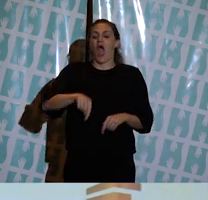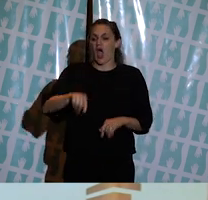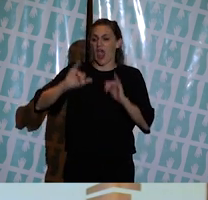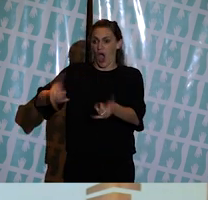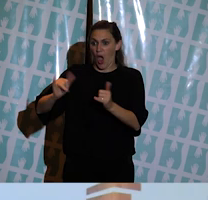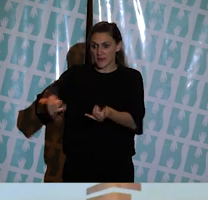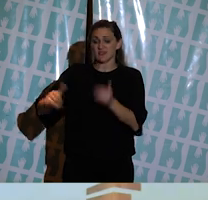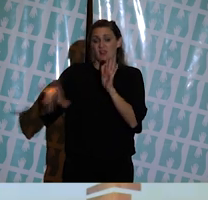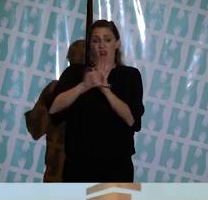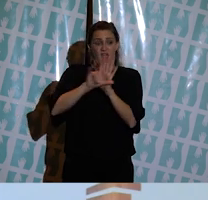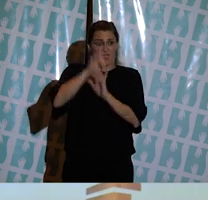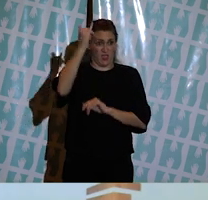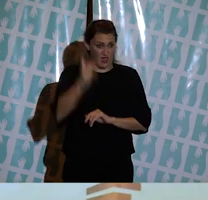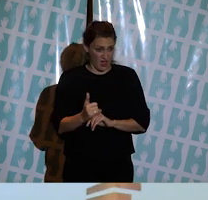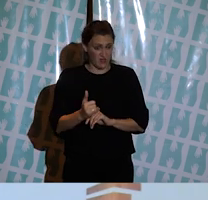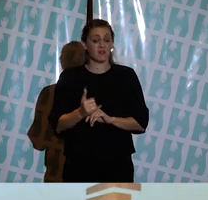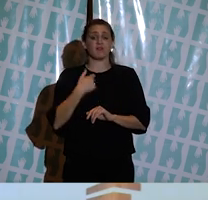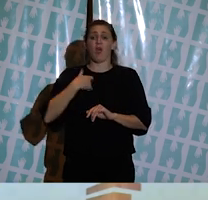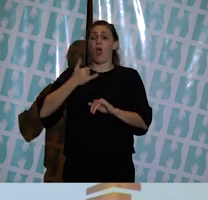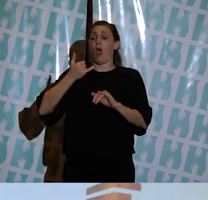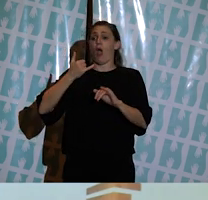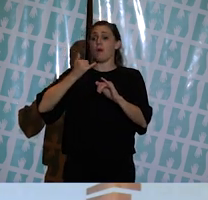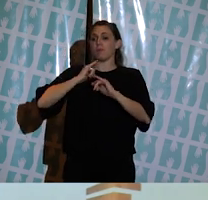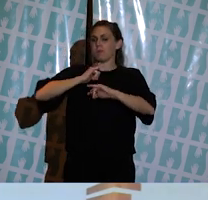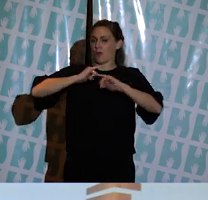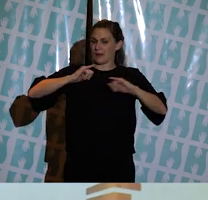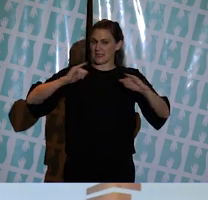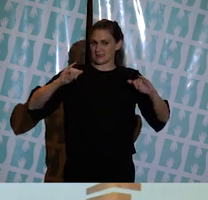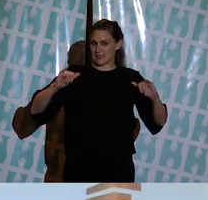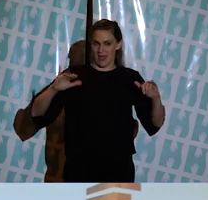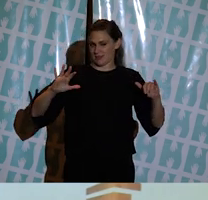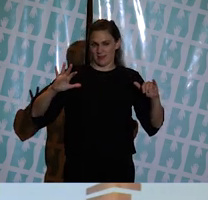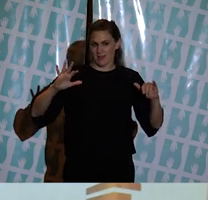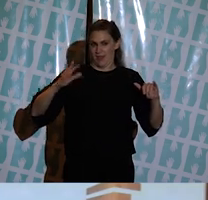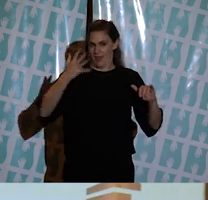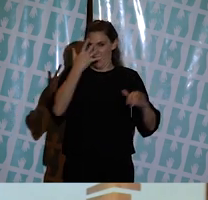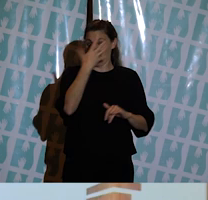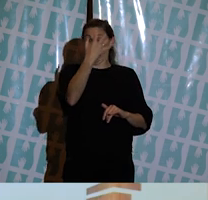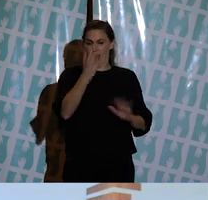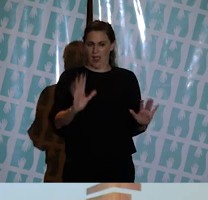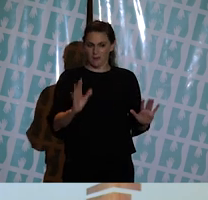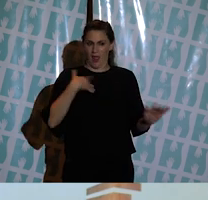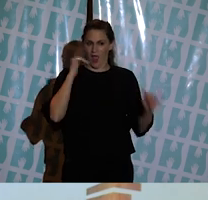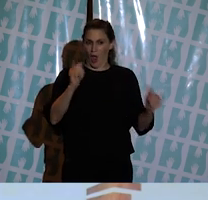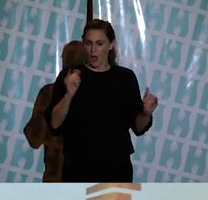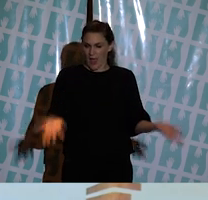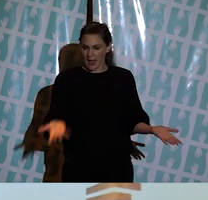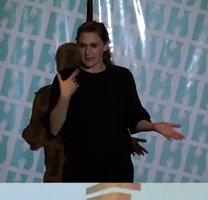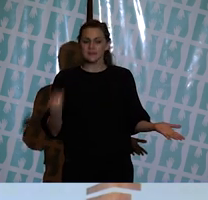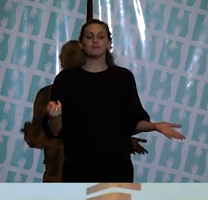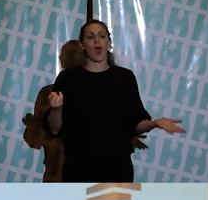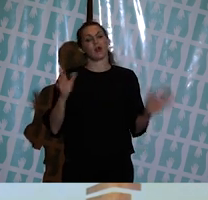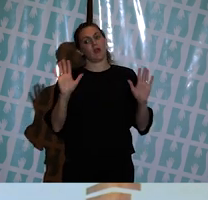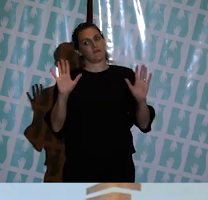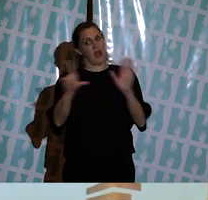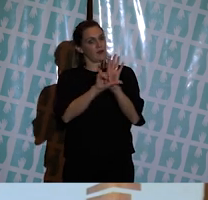ley. Bueno, el hecho de que la publicidad es un... perfectas para los jóvenes o adolescentes, regular eso. En